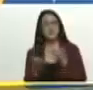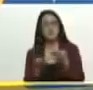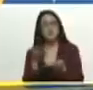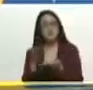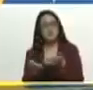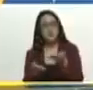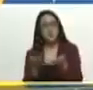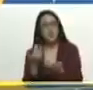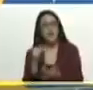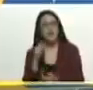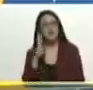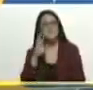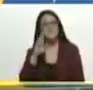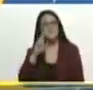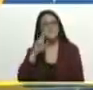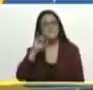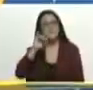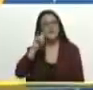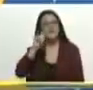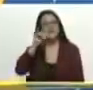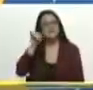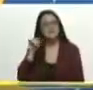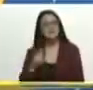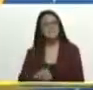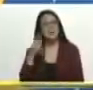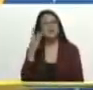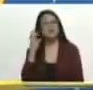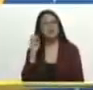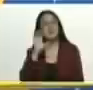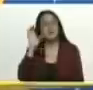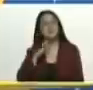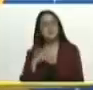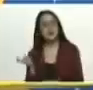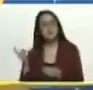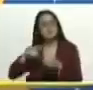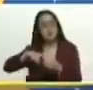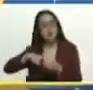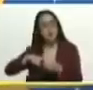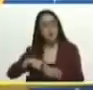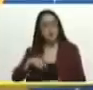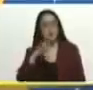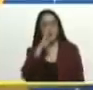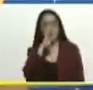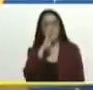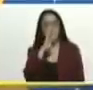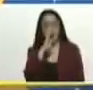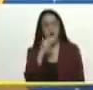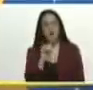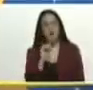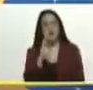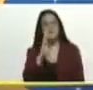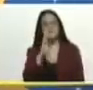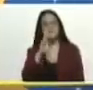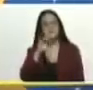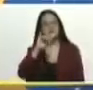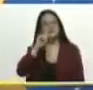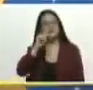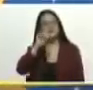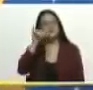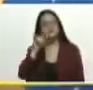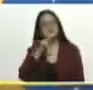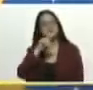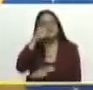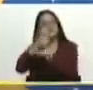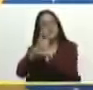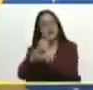BRICS? Estaba leyendo, más de 30 países. Están los bancos de los BRICS, presidido por una